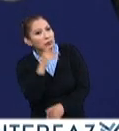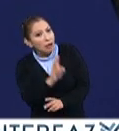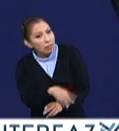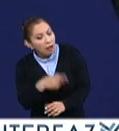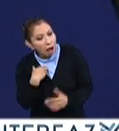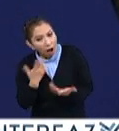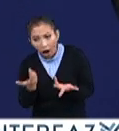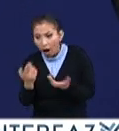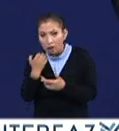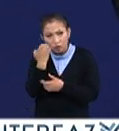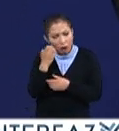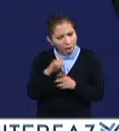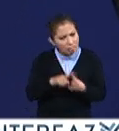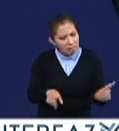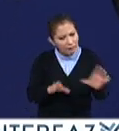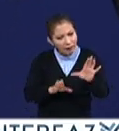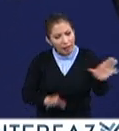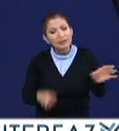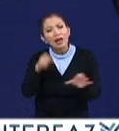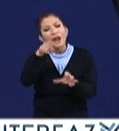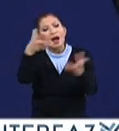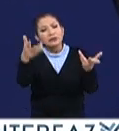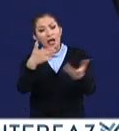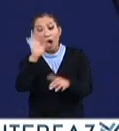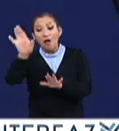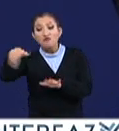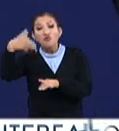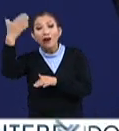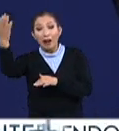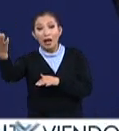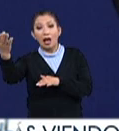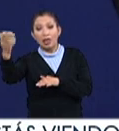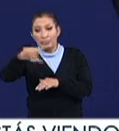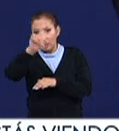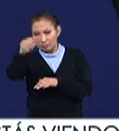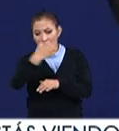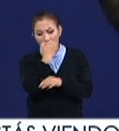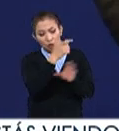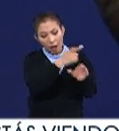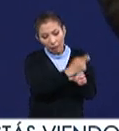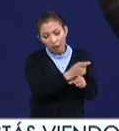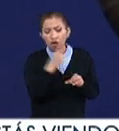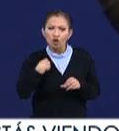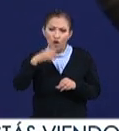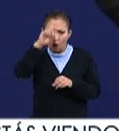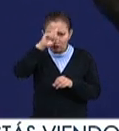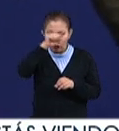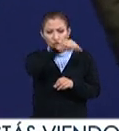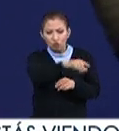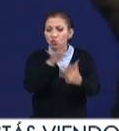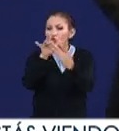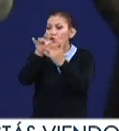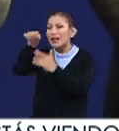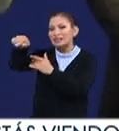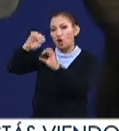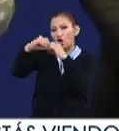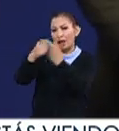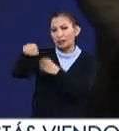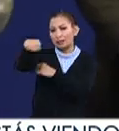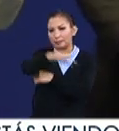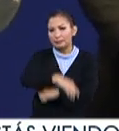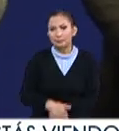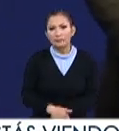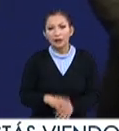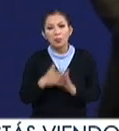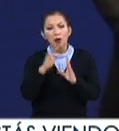están asociadas con las escuelas, que están haciendo cosas afuera. Después de la escuela, yo recomiendo que se conecten con estas